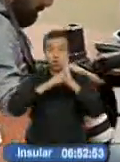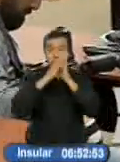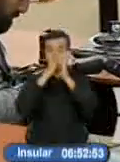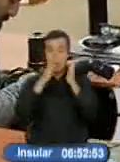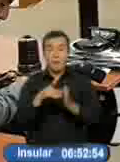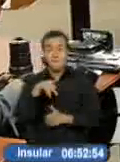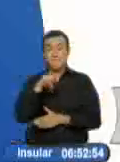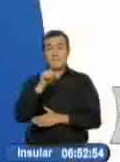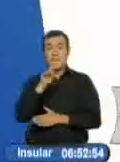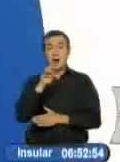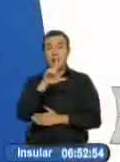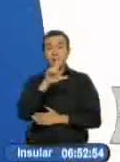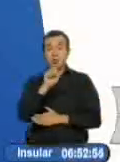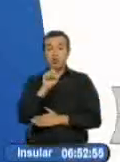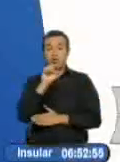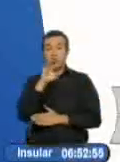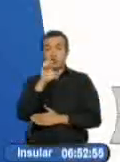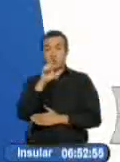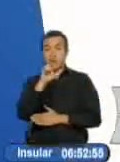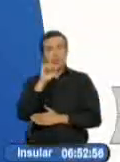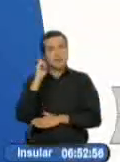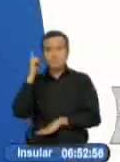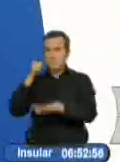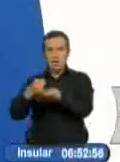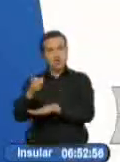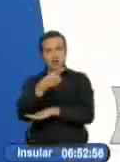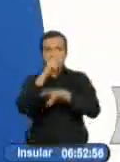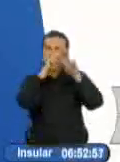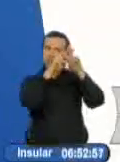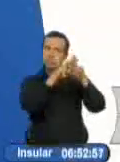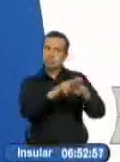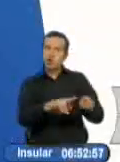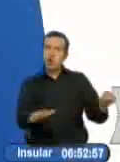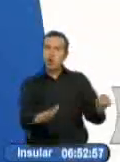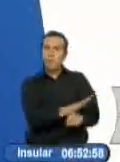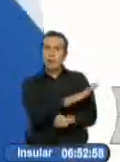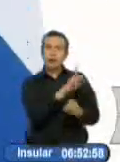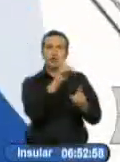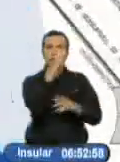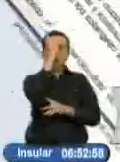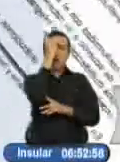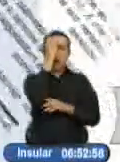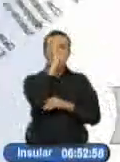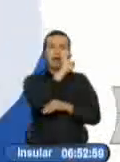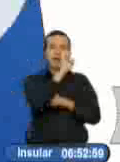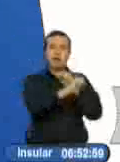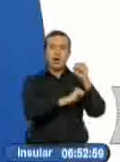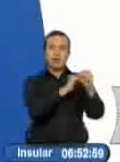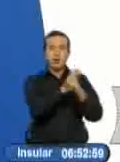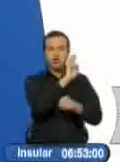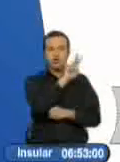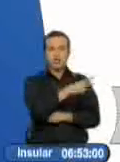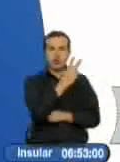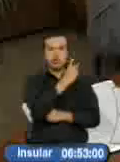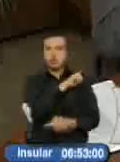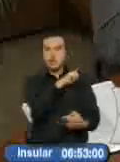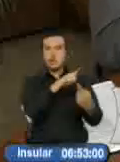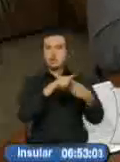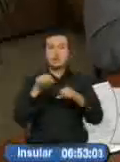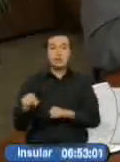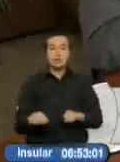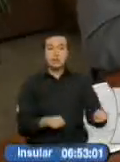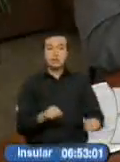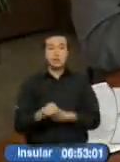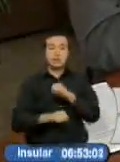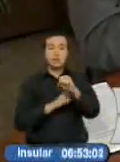Pablo Celi de la Torre, dispuso dar inicio a un examen especial a la deuda contratada desde enero de 2012 a mayo del